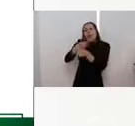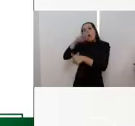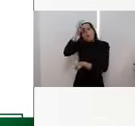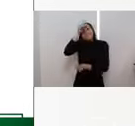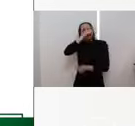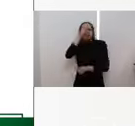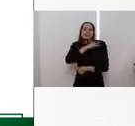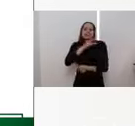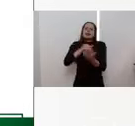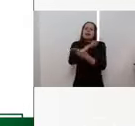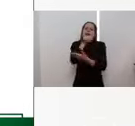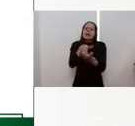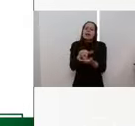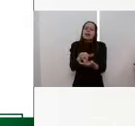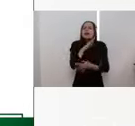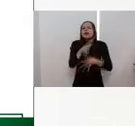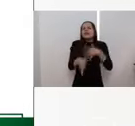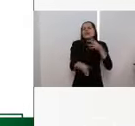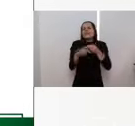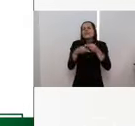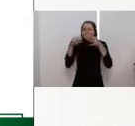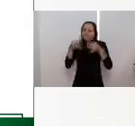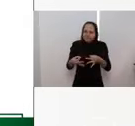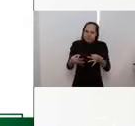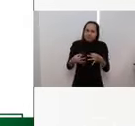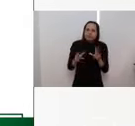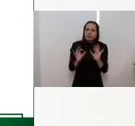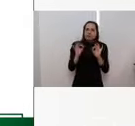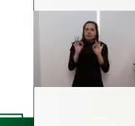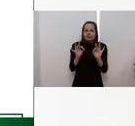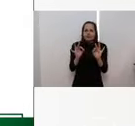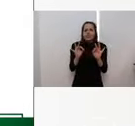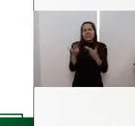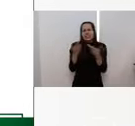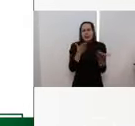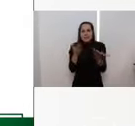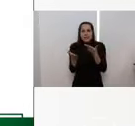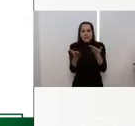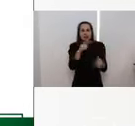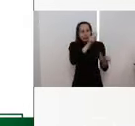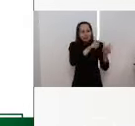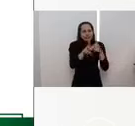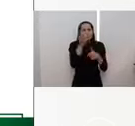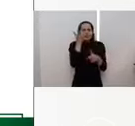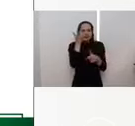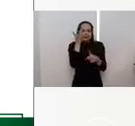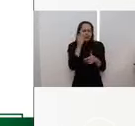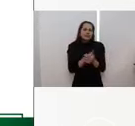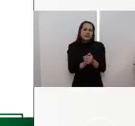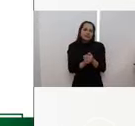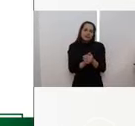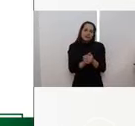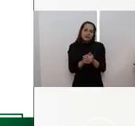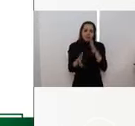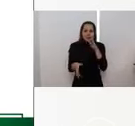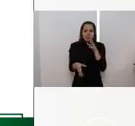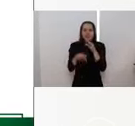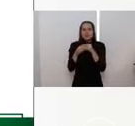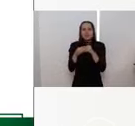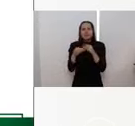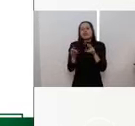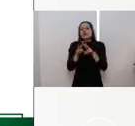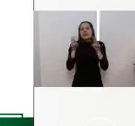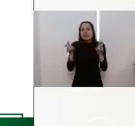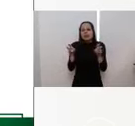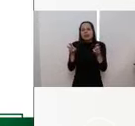militar central pero también de la mano del buen uso de los servicios de nuestros usuarios asimismo transferimos a la dirección